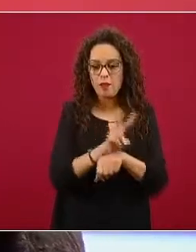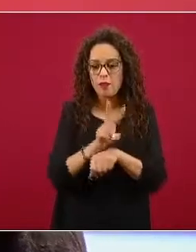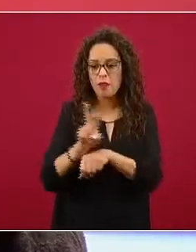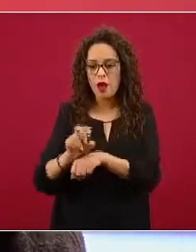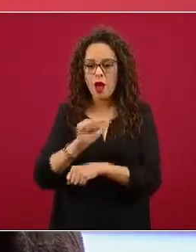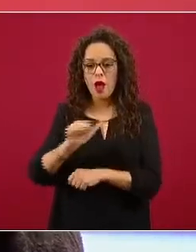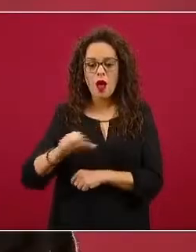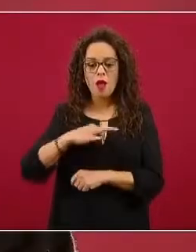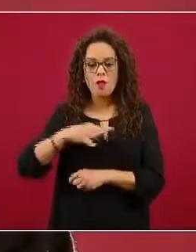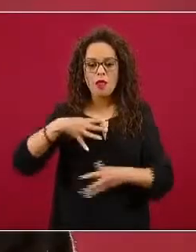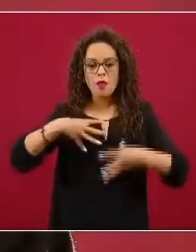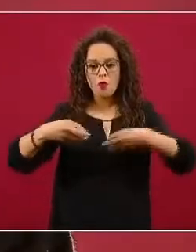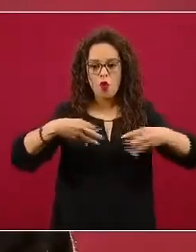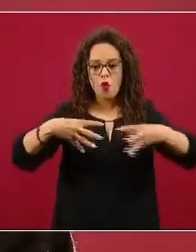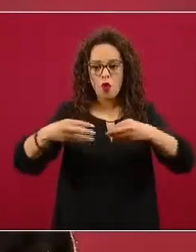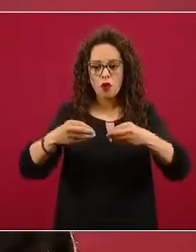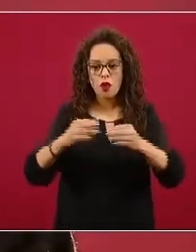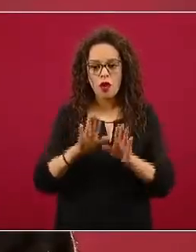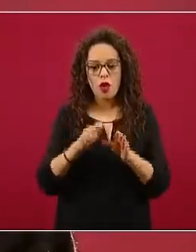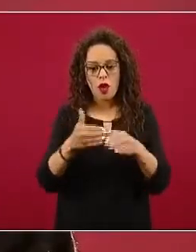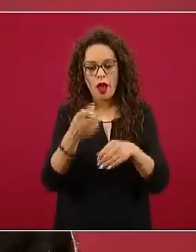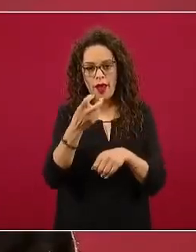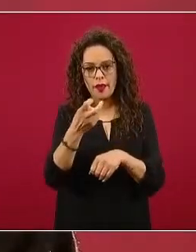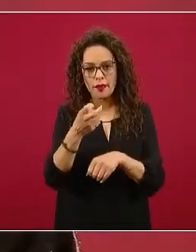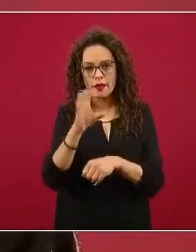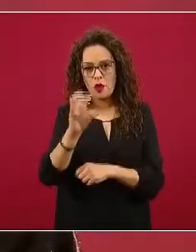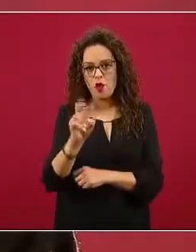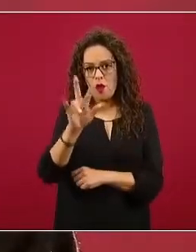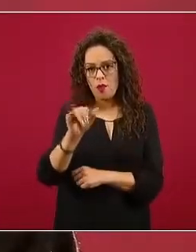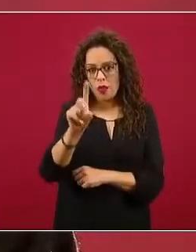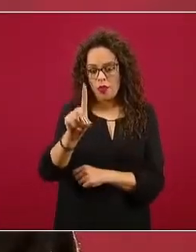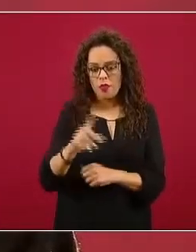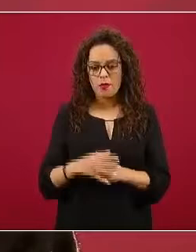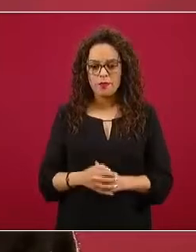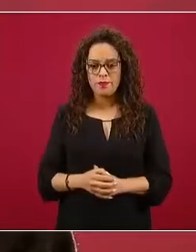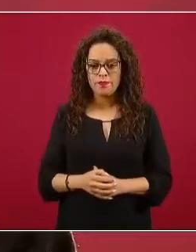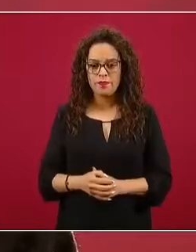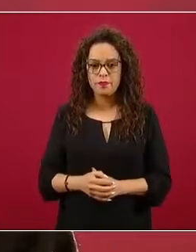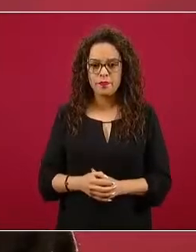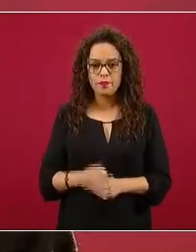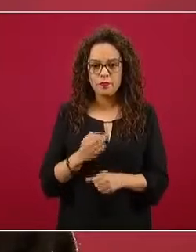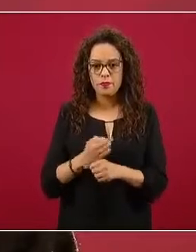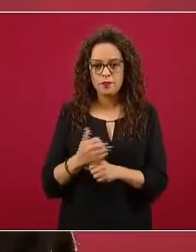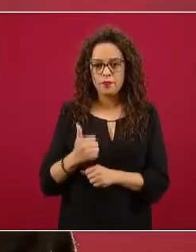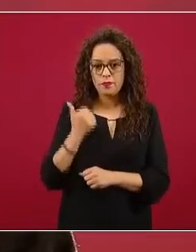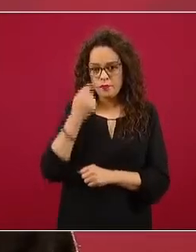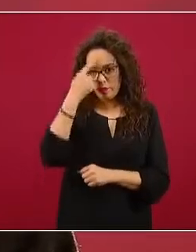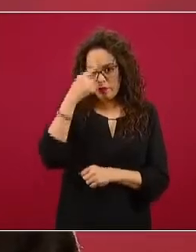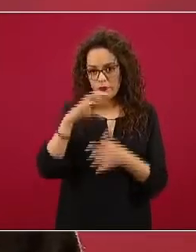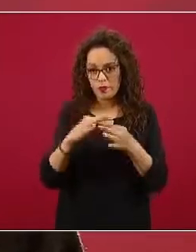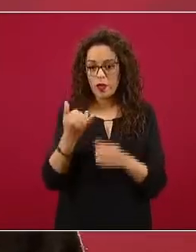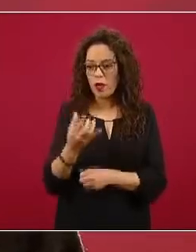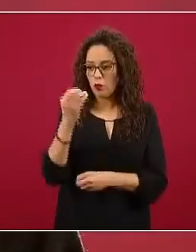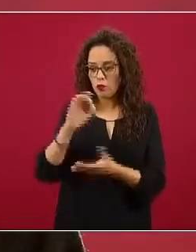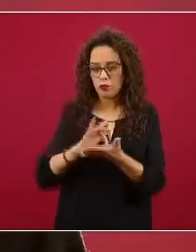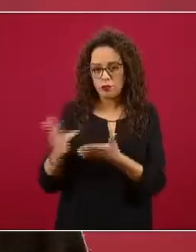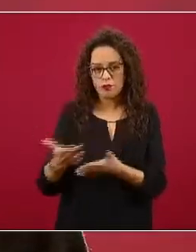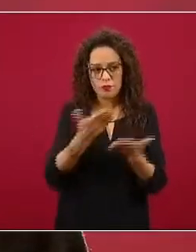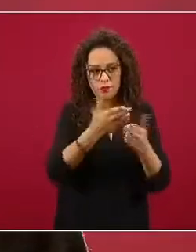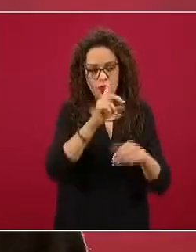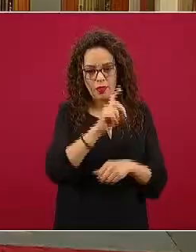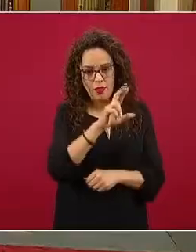Epidemiológica en relación con el COVID. Aprovecho para comentar y agradecer públicamente al doctor Cristian